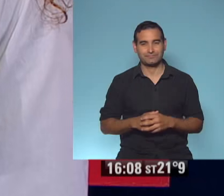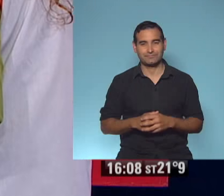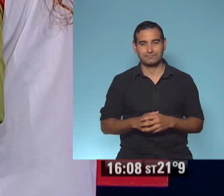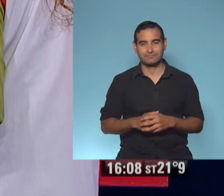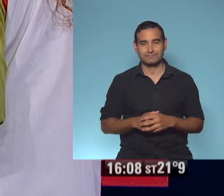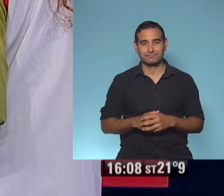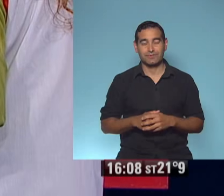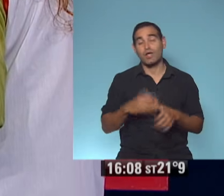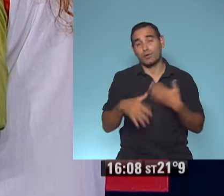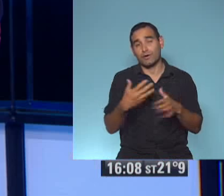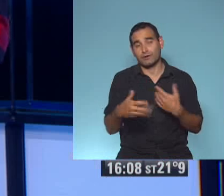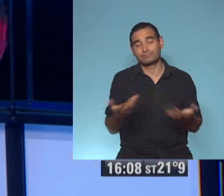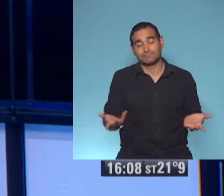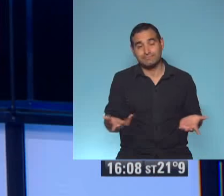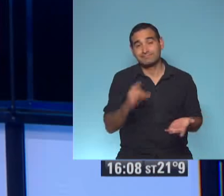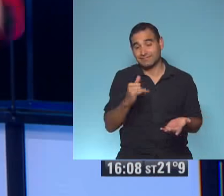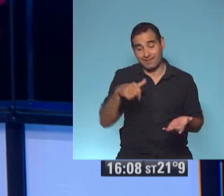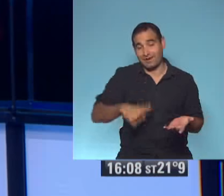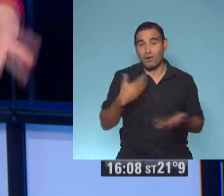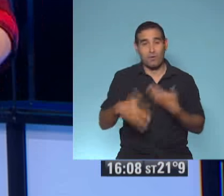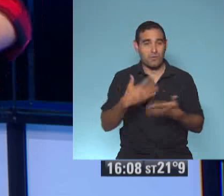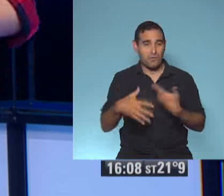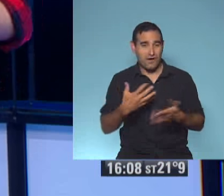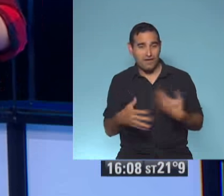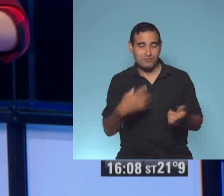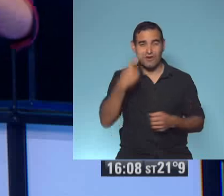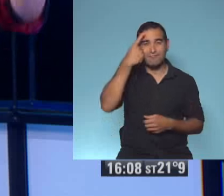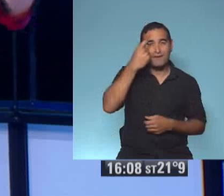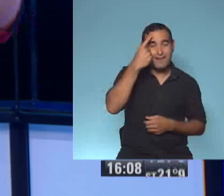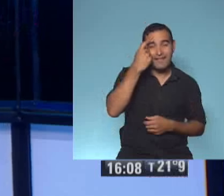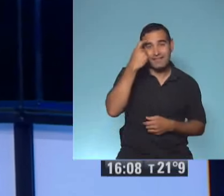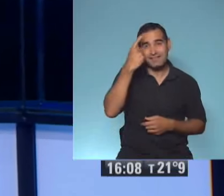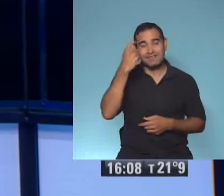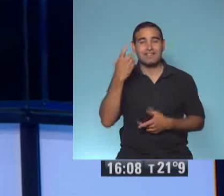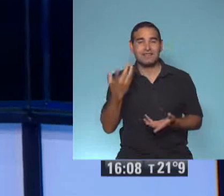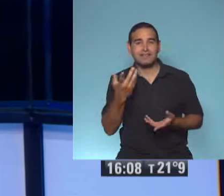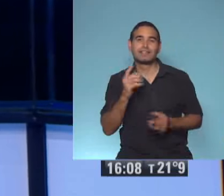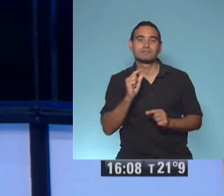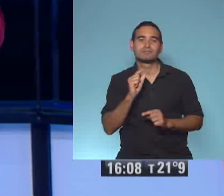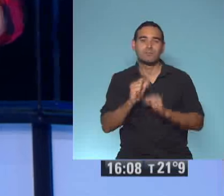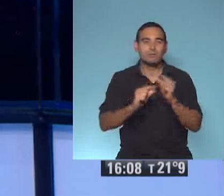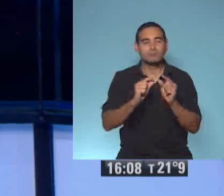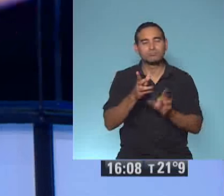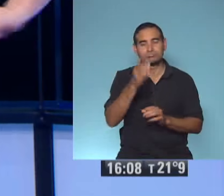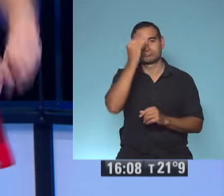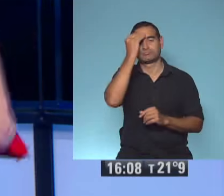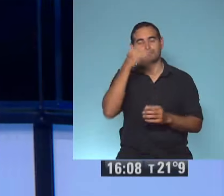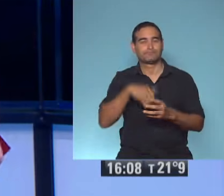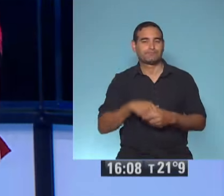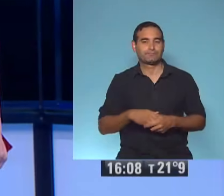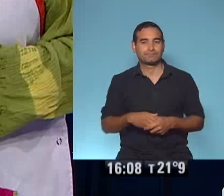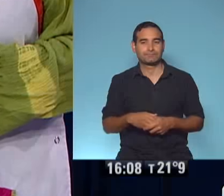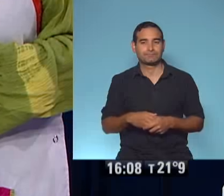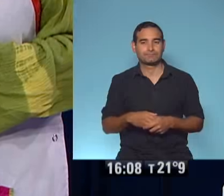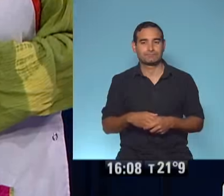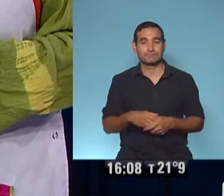Y juegos, claro. ¿Qué es lo que estamos haciendo acá? Jugamos, aprendemos y nos llevamos un poquito de la escuela a casa. Está buenísimo.